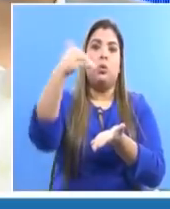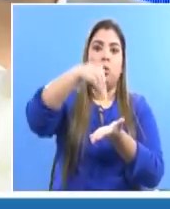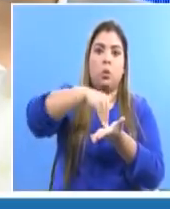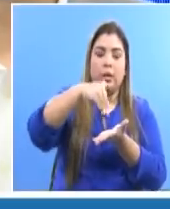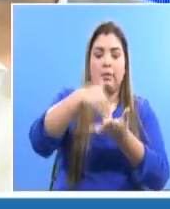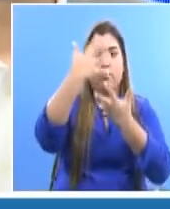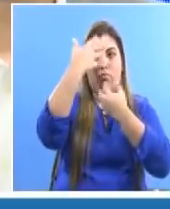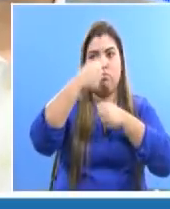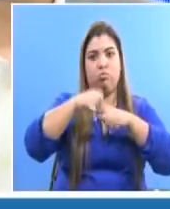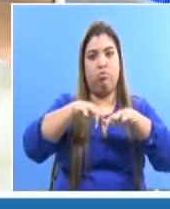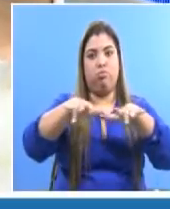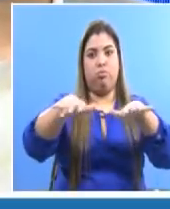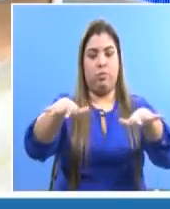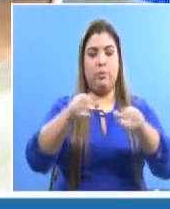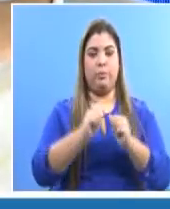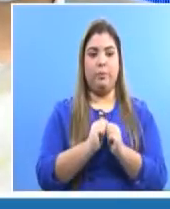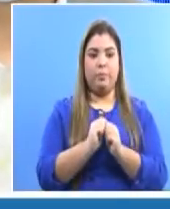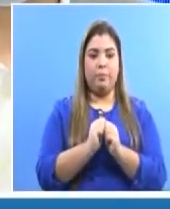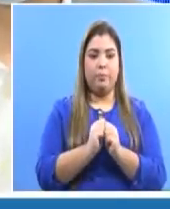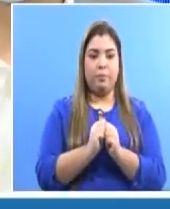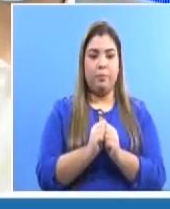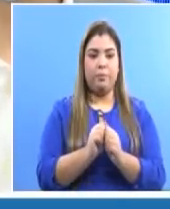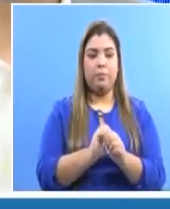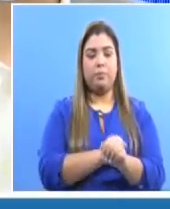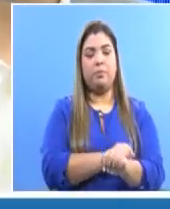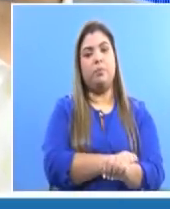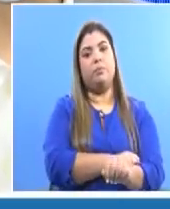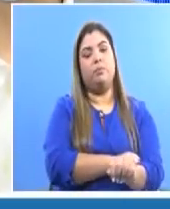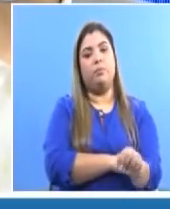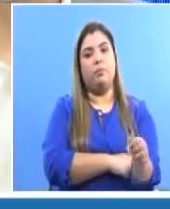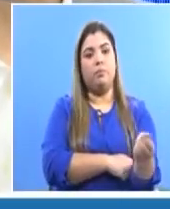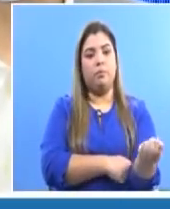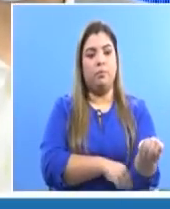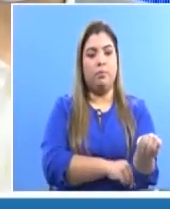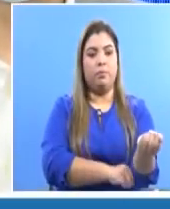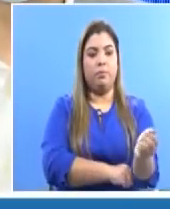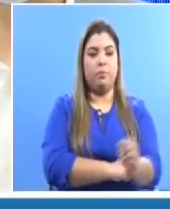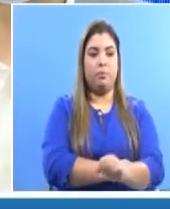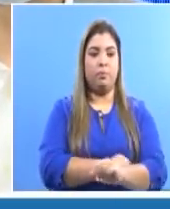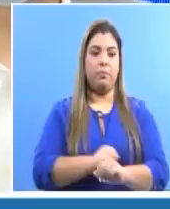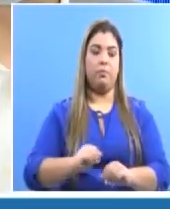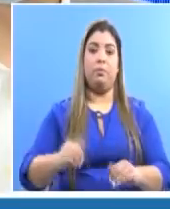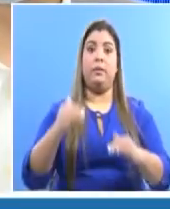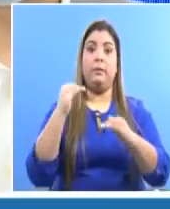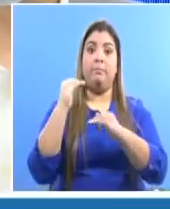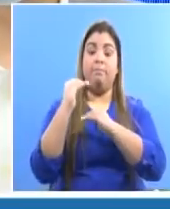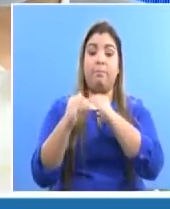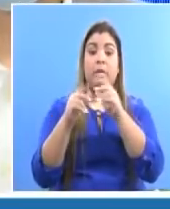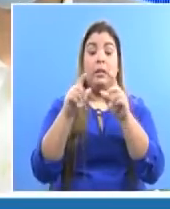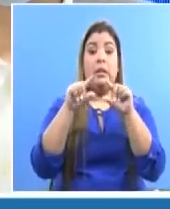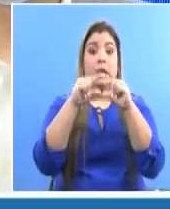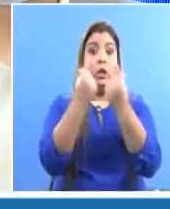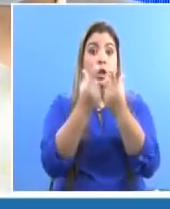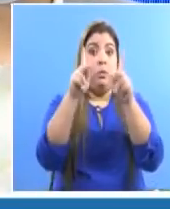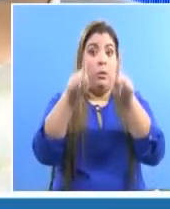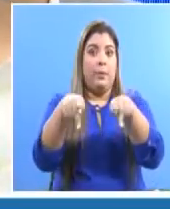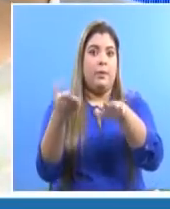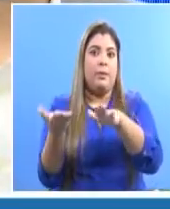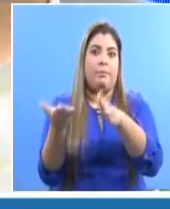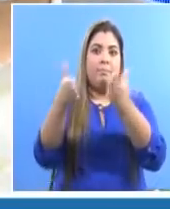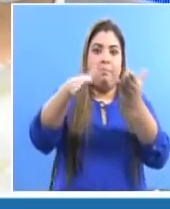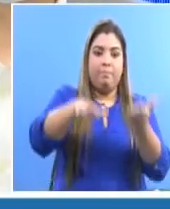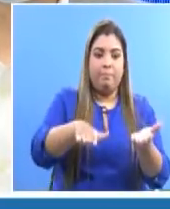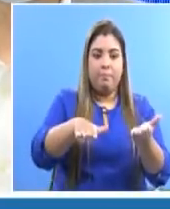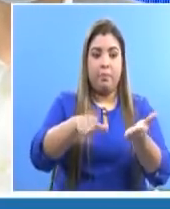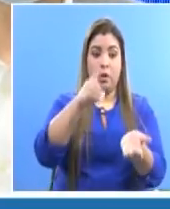en el país. En la siguiente lámina vemos un poco lo que ha sido la evolución de las defunciones. Como la